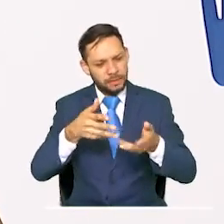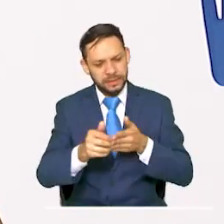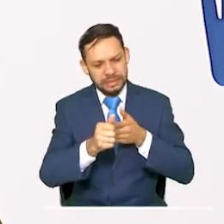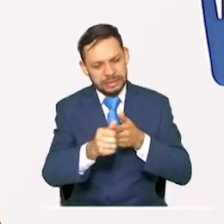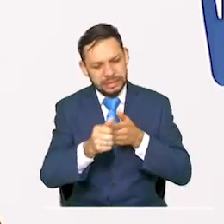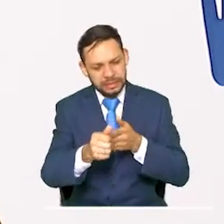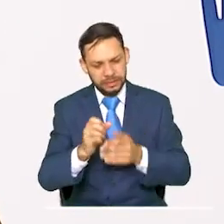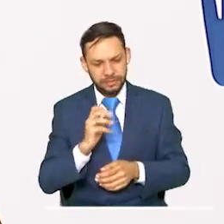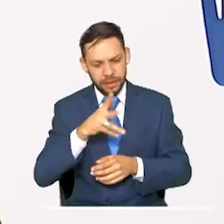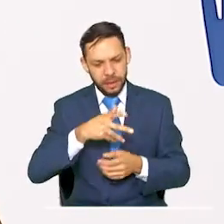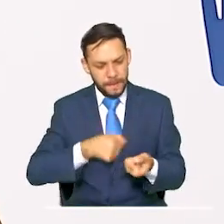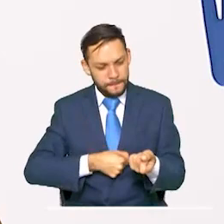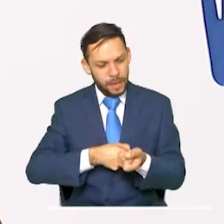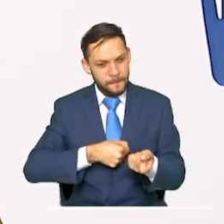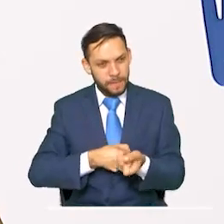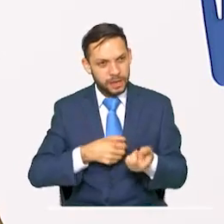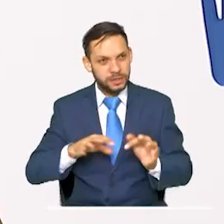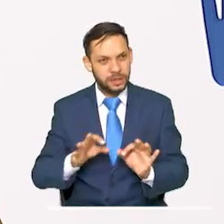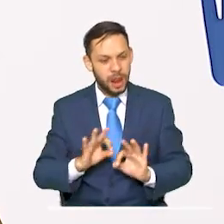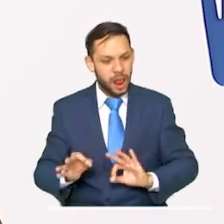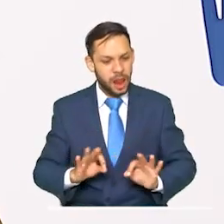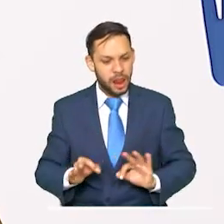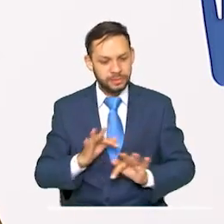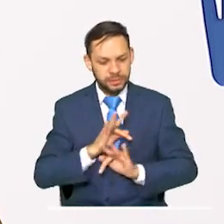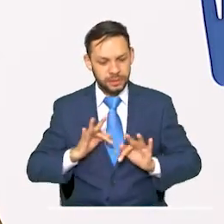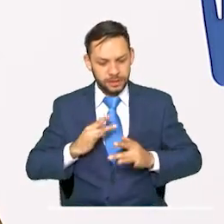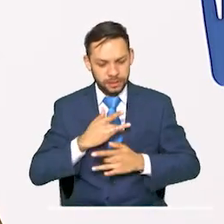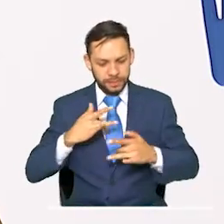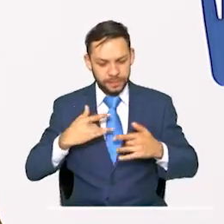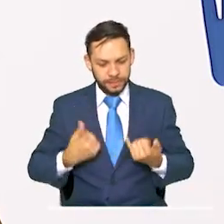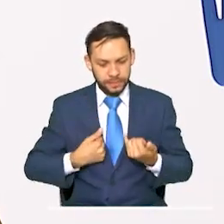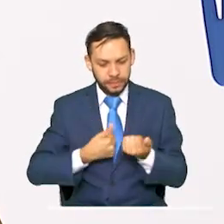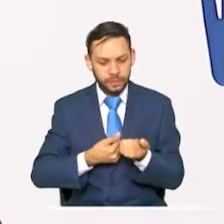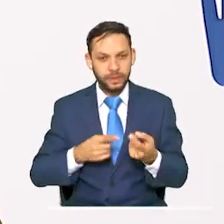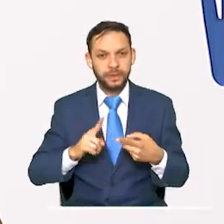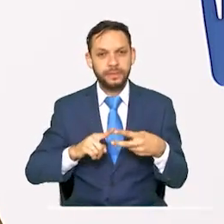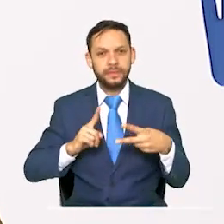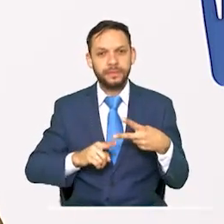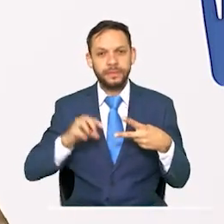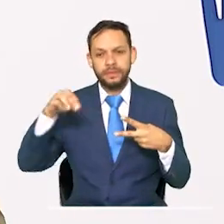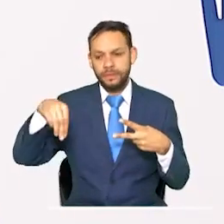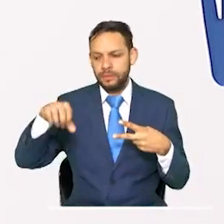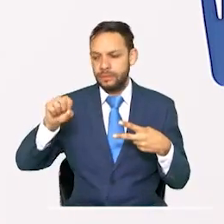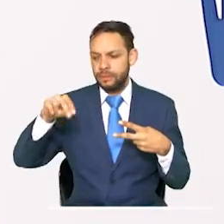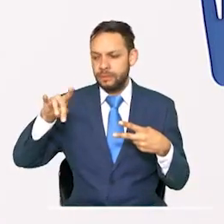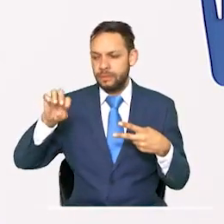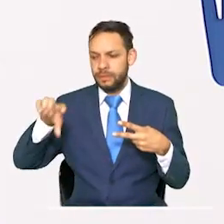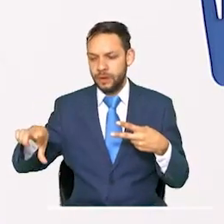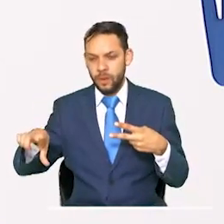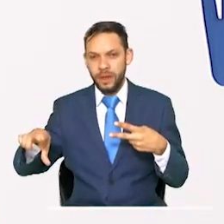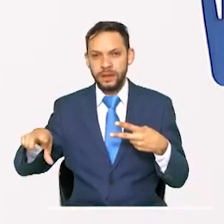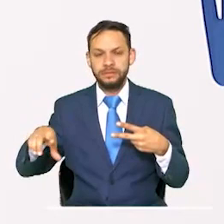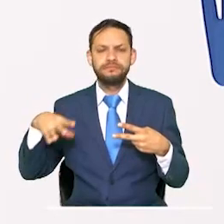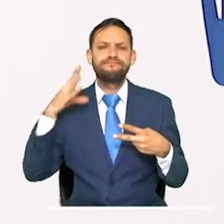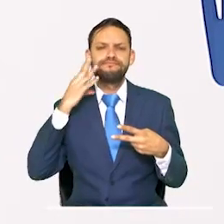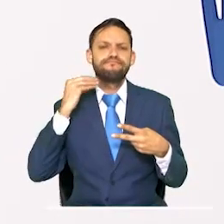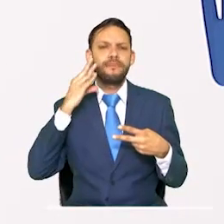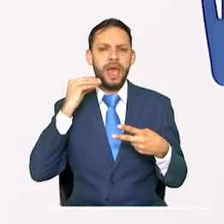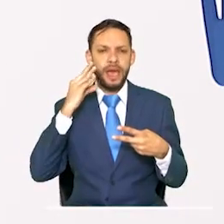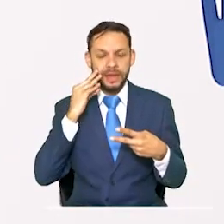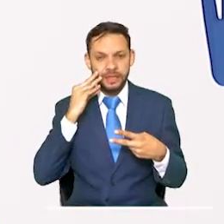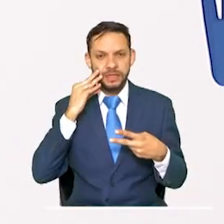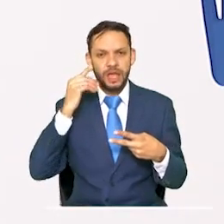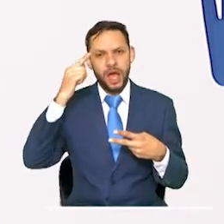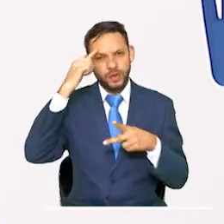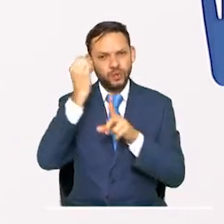Cali, en los parques de la salud. El doctor Manuel Ignacio Moreno, él es sociólogo